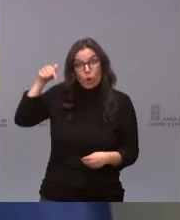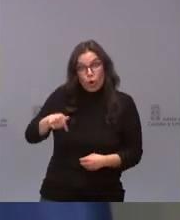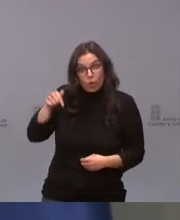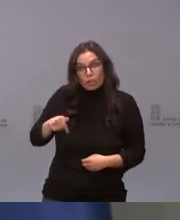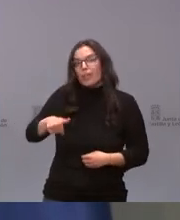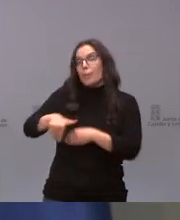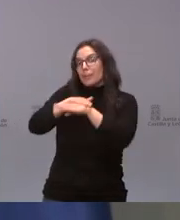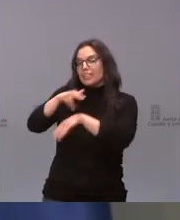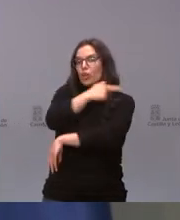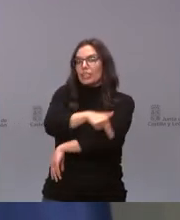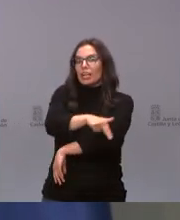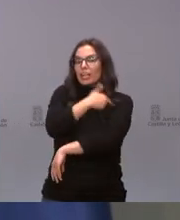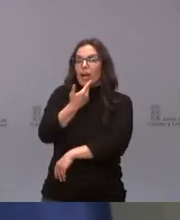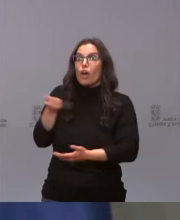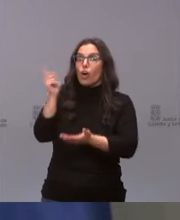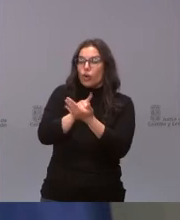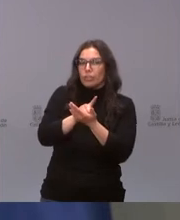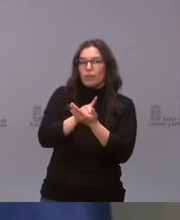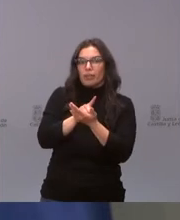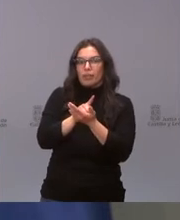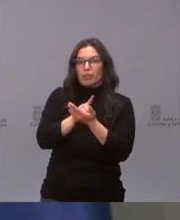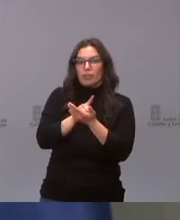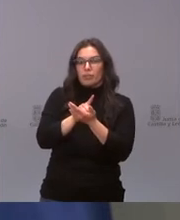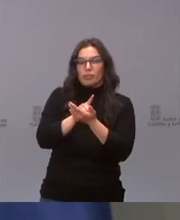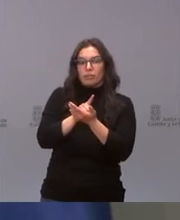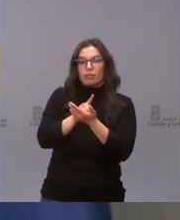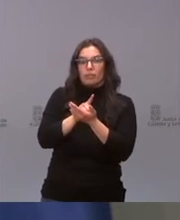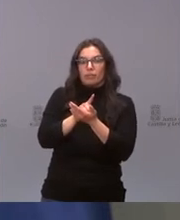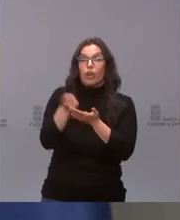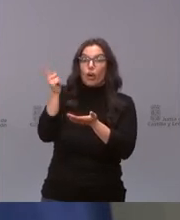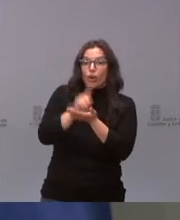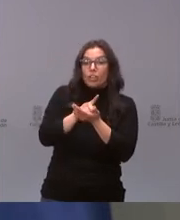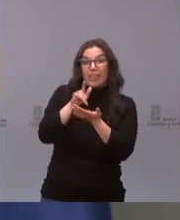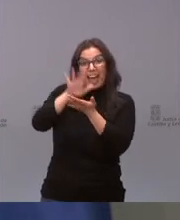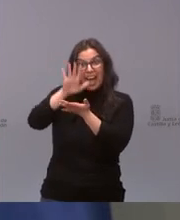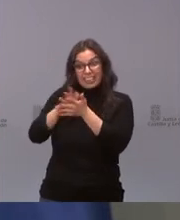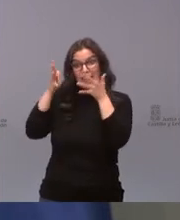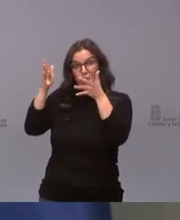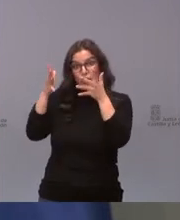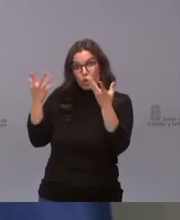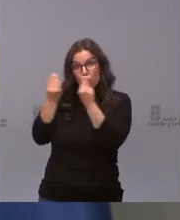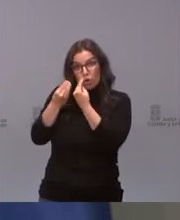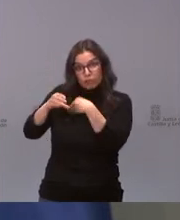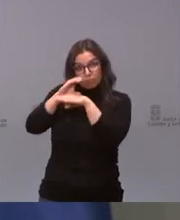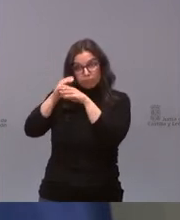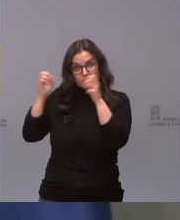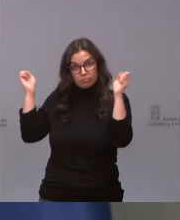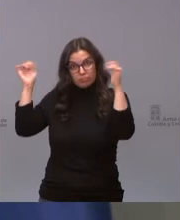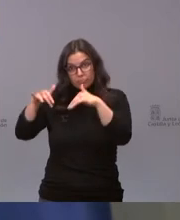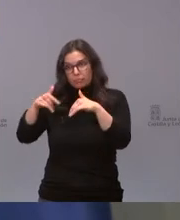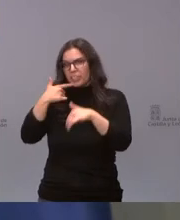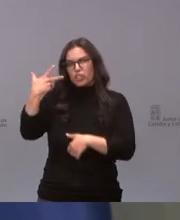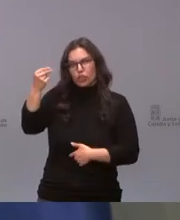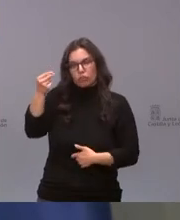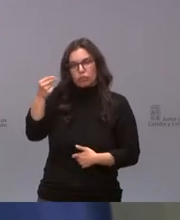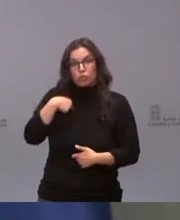Ministerio de Sanidad ha vuelto a negarse una vez más a publicar las actas de los consejos interterritoriales. Yo creo que es